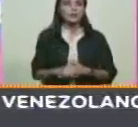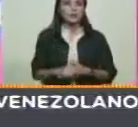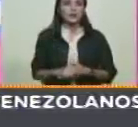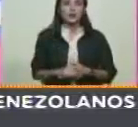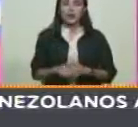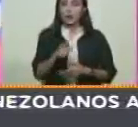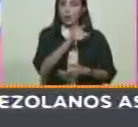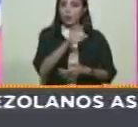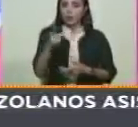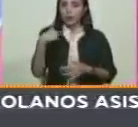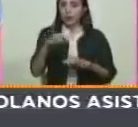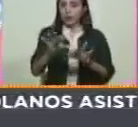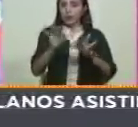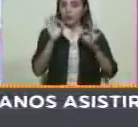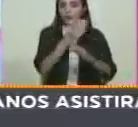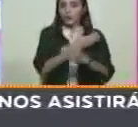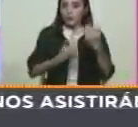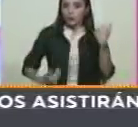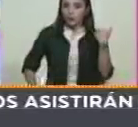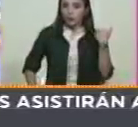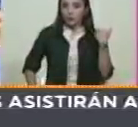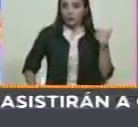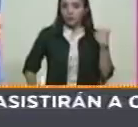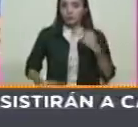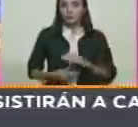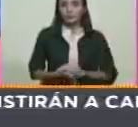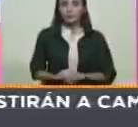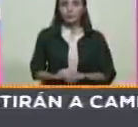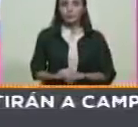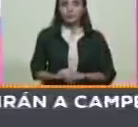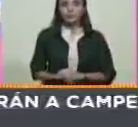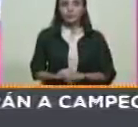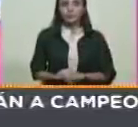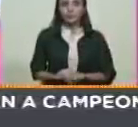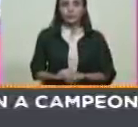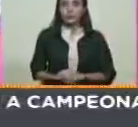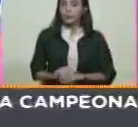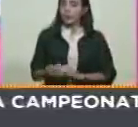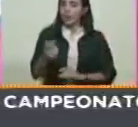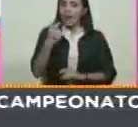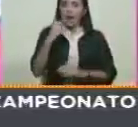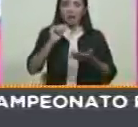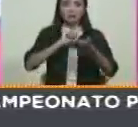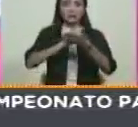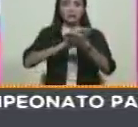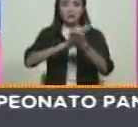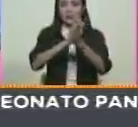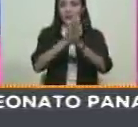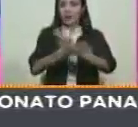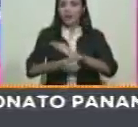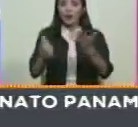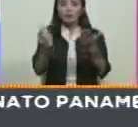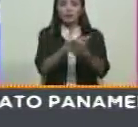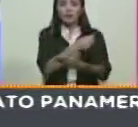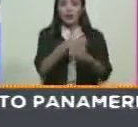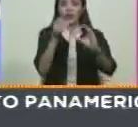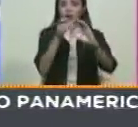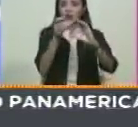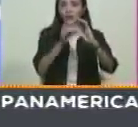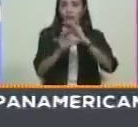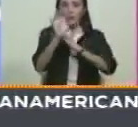ustedes le elijan presidente de la república él va a eliminar el carné de la patria